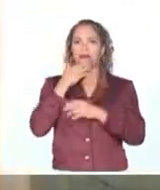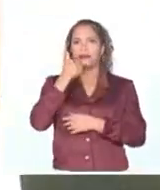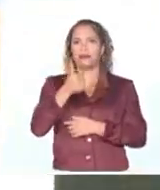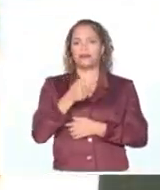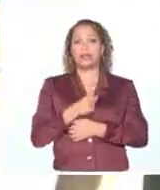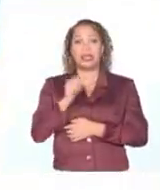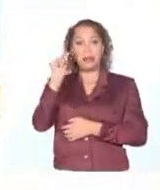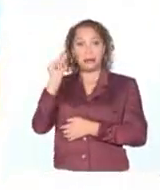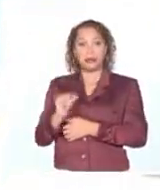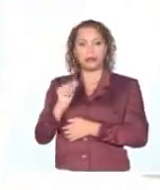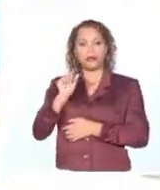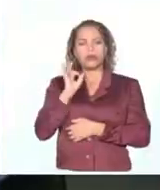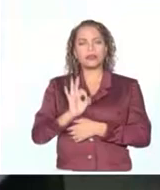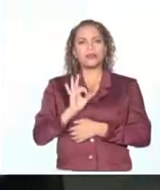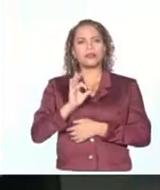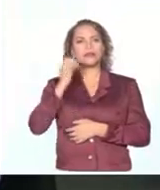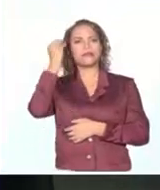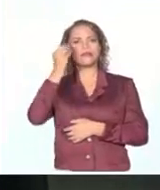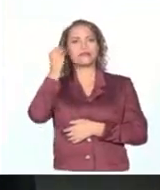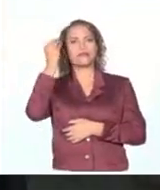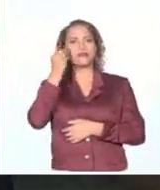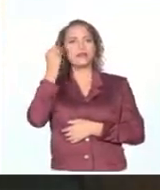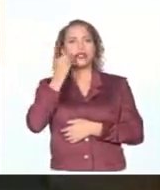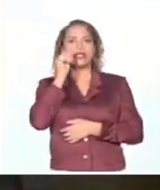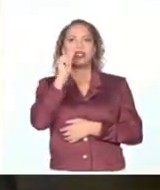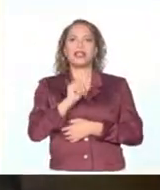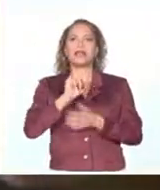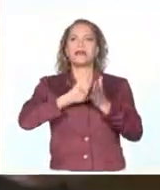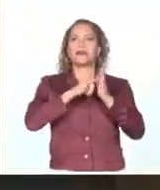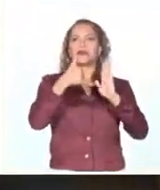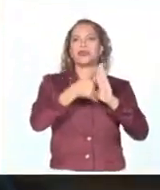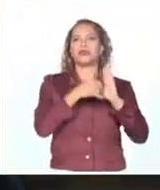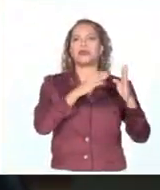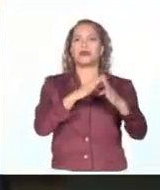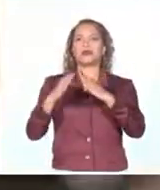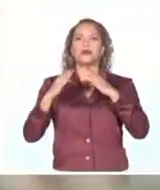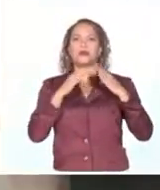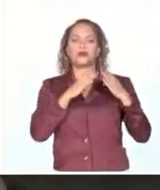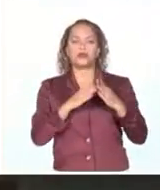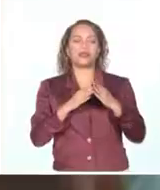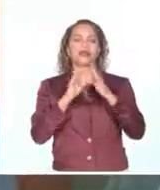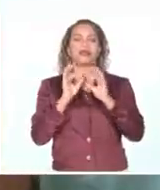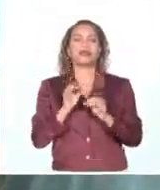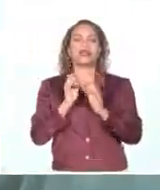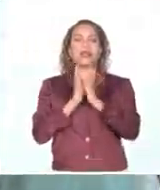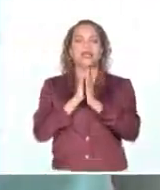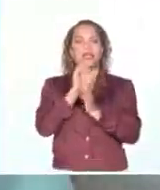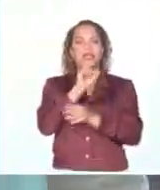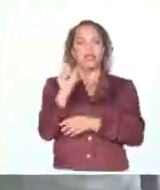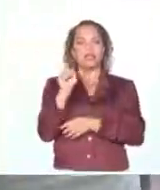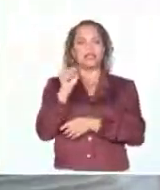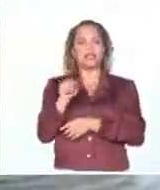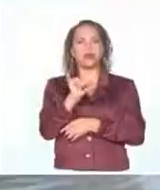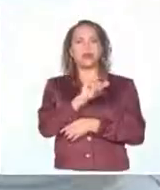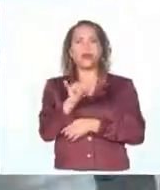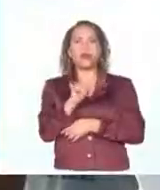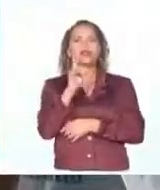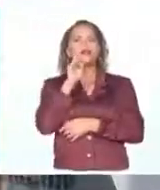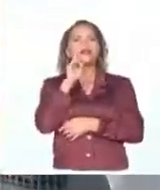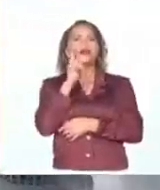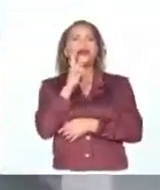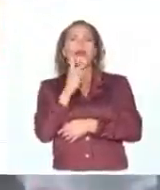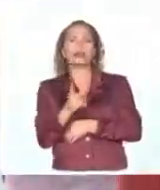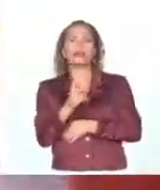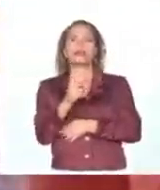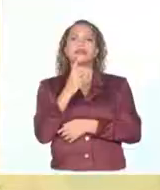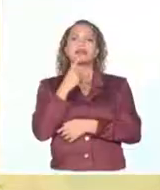personas han pensado siempre los gestores del reconocido proyecto comunitario e institución religiosa Quisicuaba, cuyo quehacer cotidiano